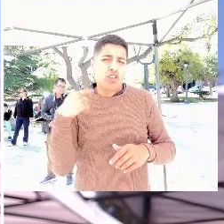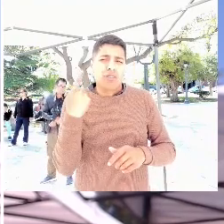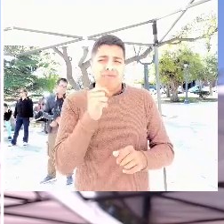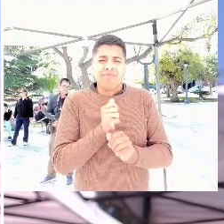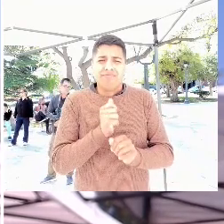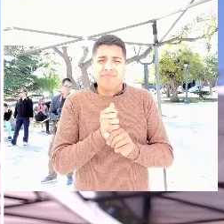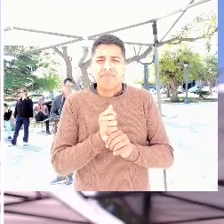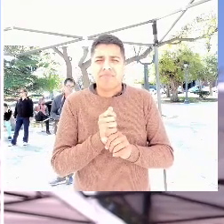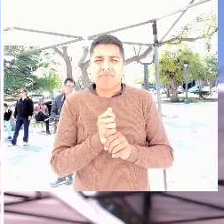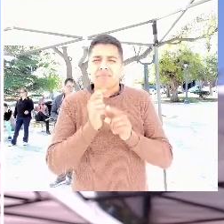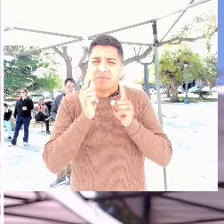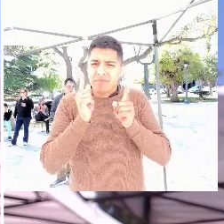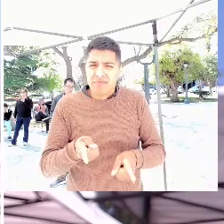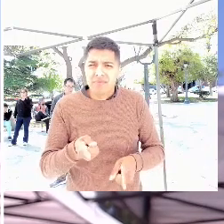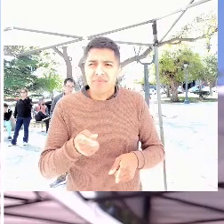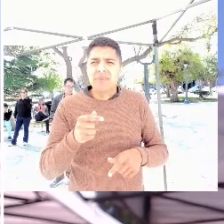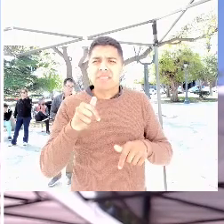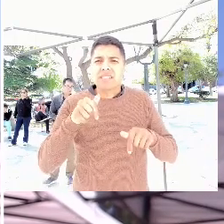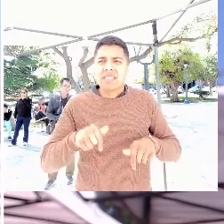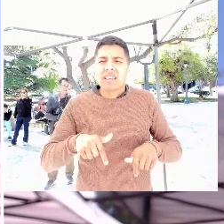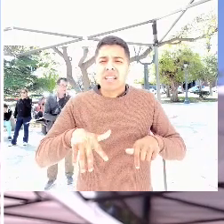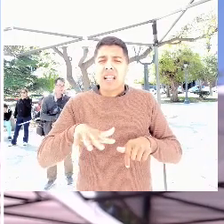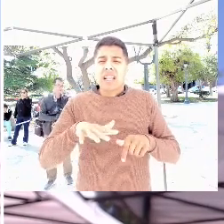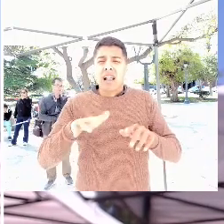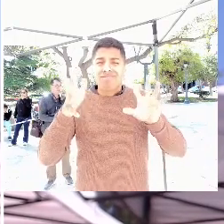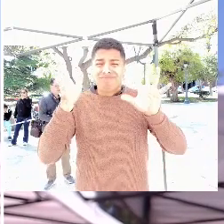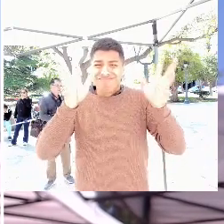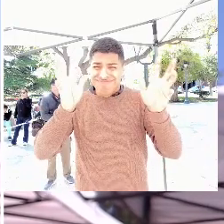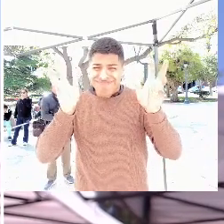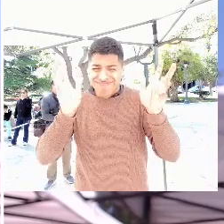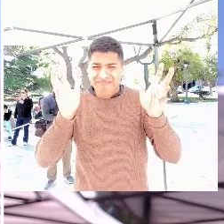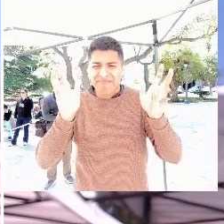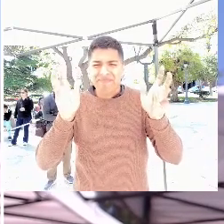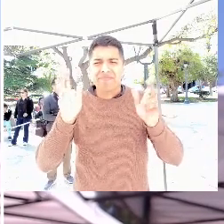trabajando. También en el área ambiental hemos podido